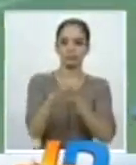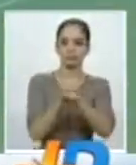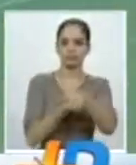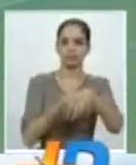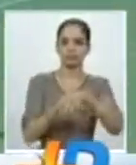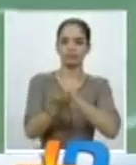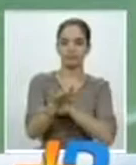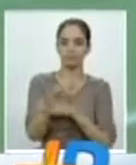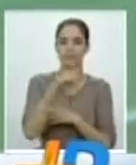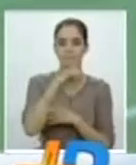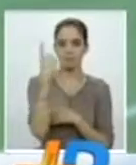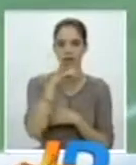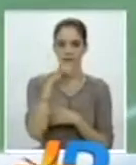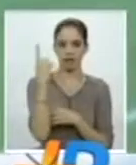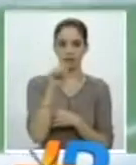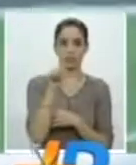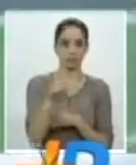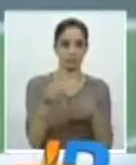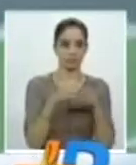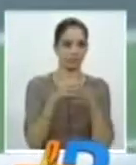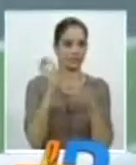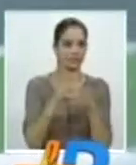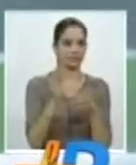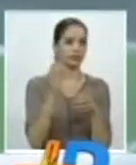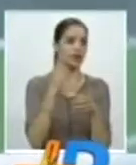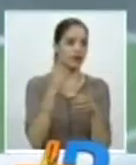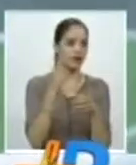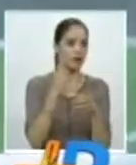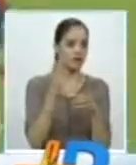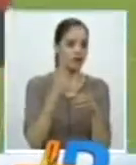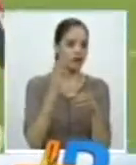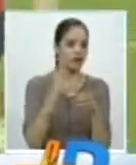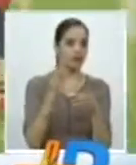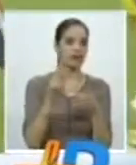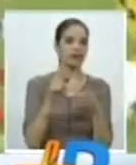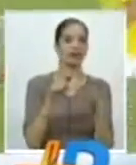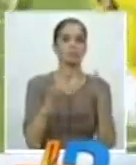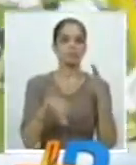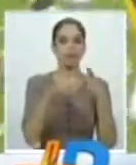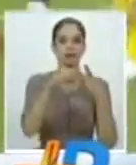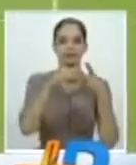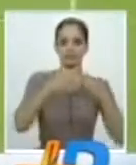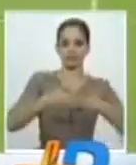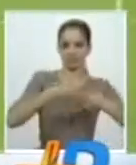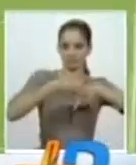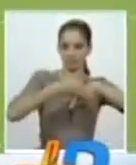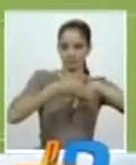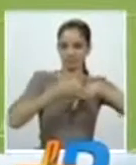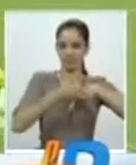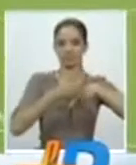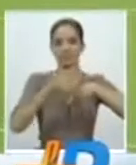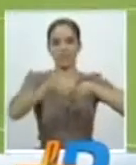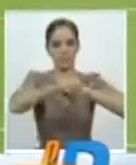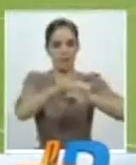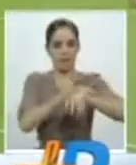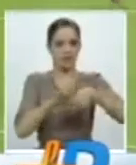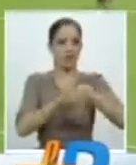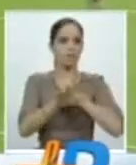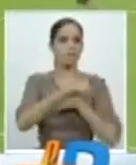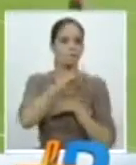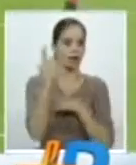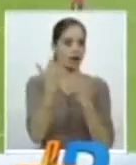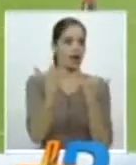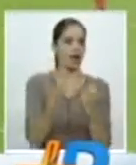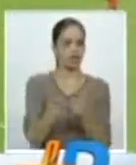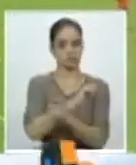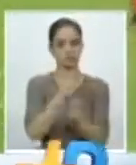hacían ganar. La tricolor, que ha jugado con camiseta amarilla junto a pantalonetas y medias blancas durante toda la Copa, utilizará su uniforme alterno. Es